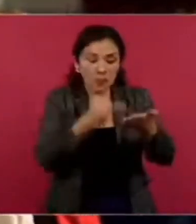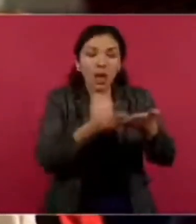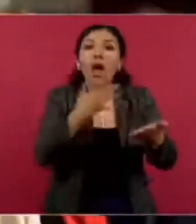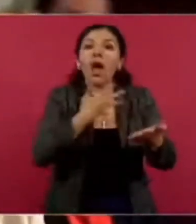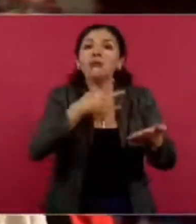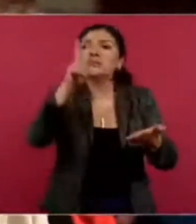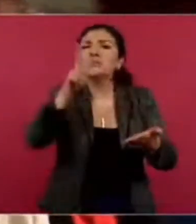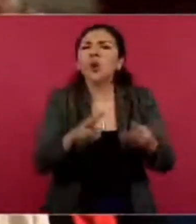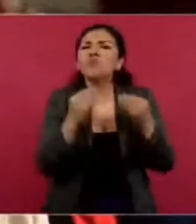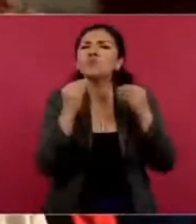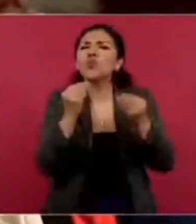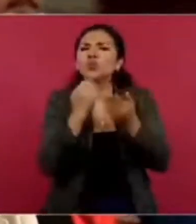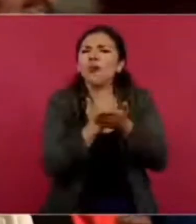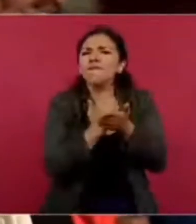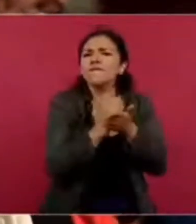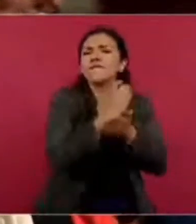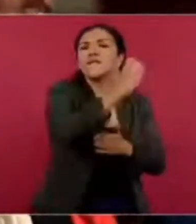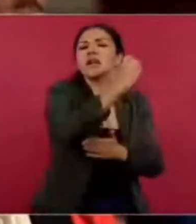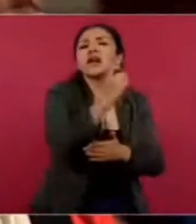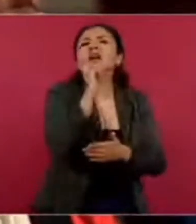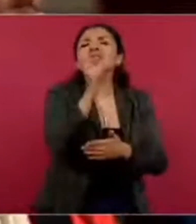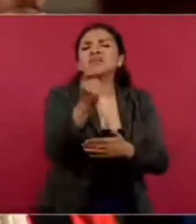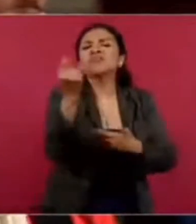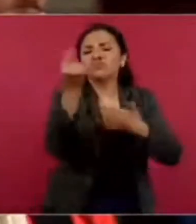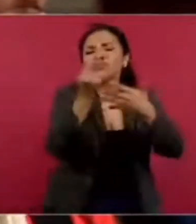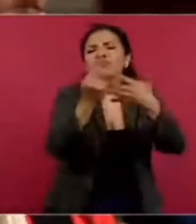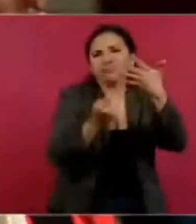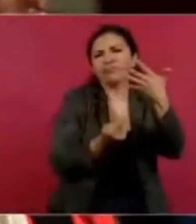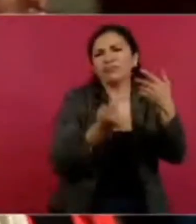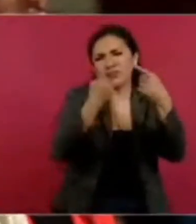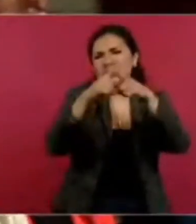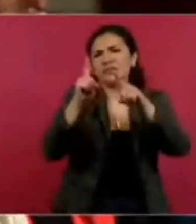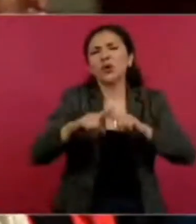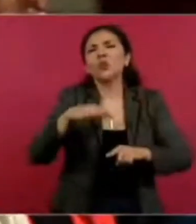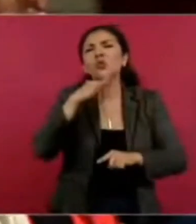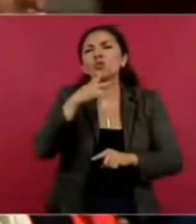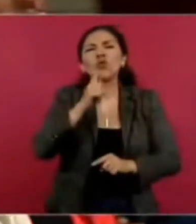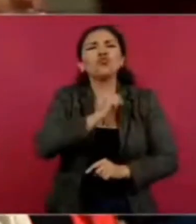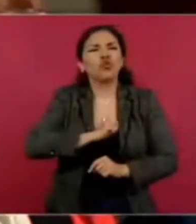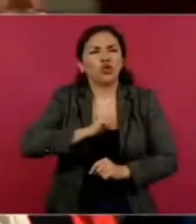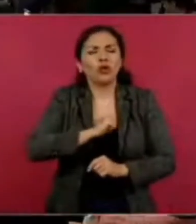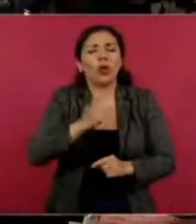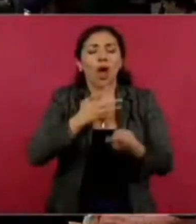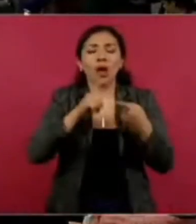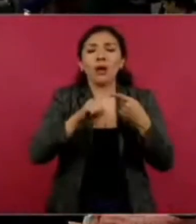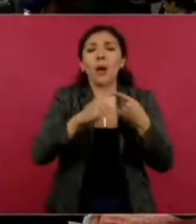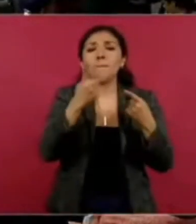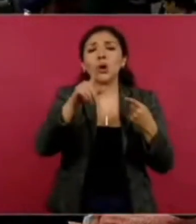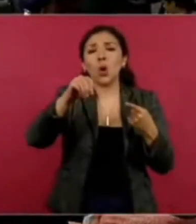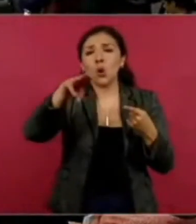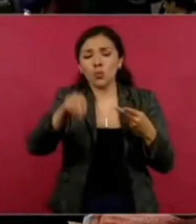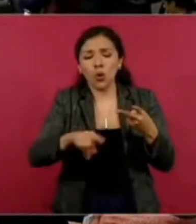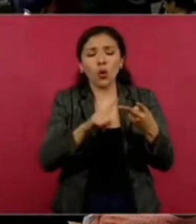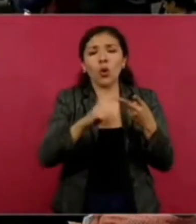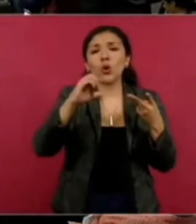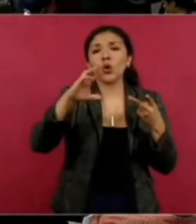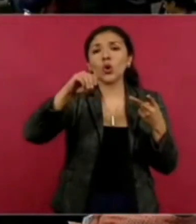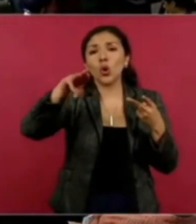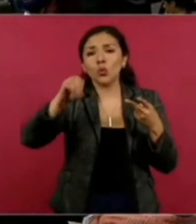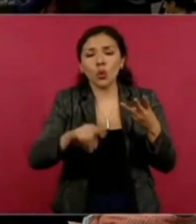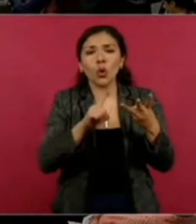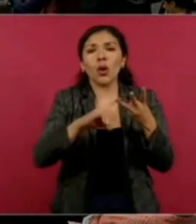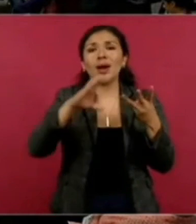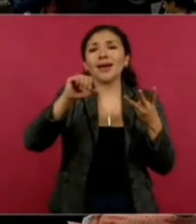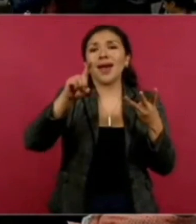niveles excesivos de, entre otras contaminantes tóxicos, plomo, cromo,